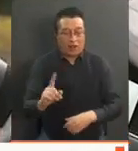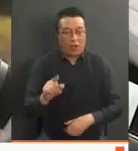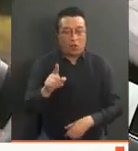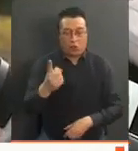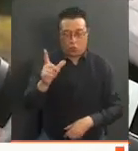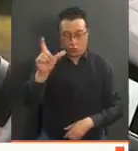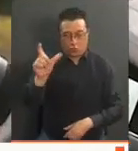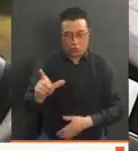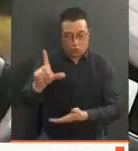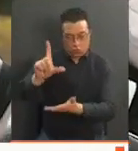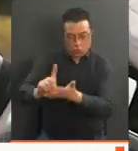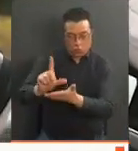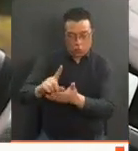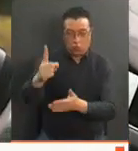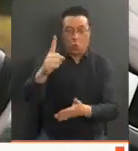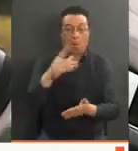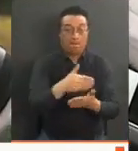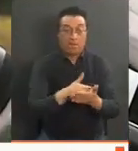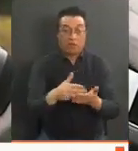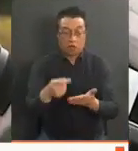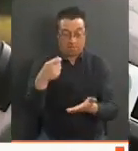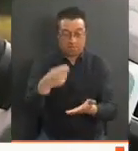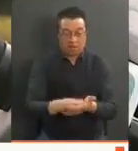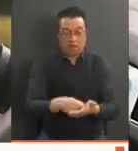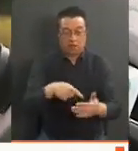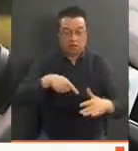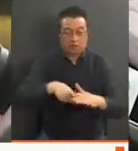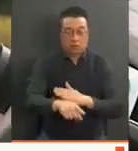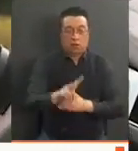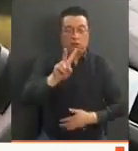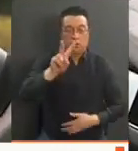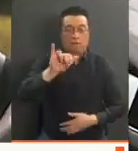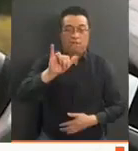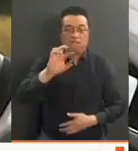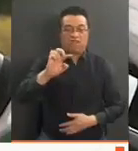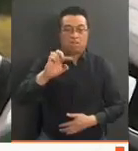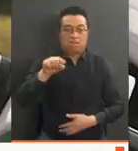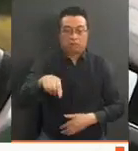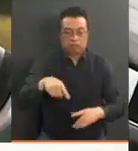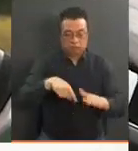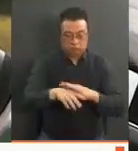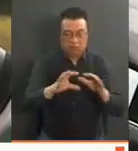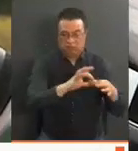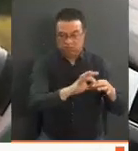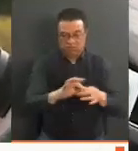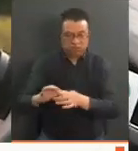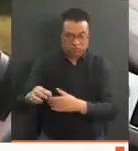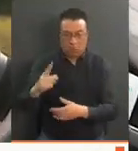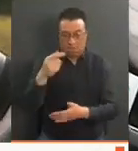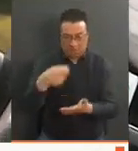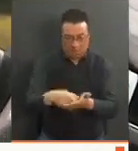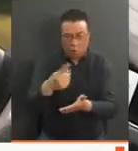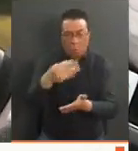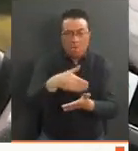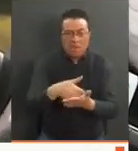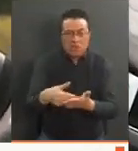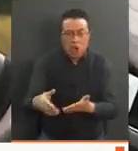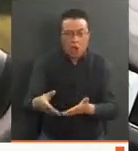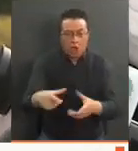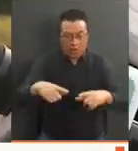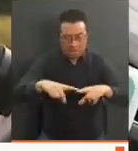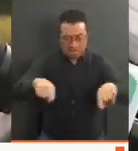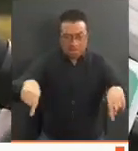cobre 1.000.000 de pesos por estar en el lugar VIP donde acontecieron los hechos, que gente